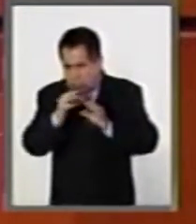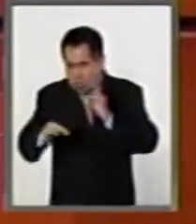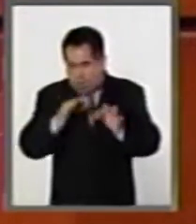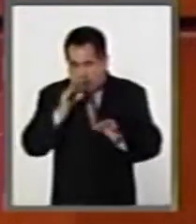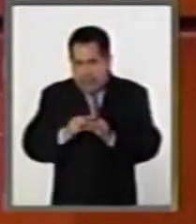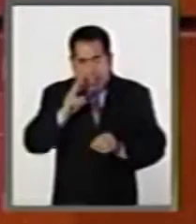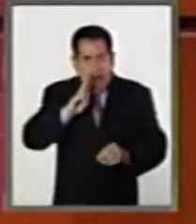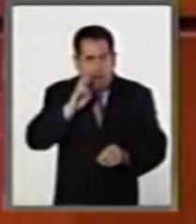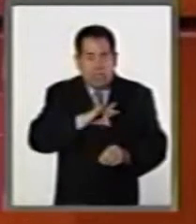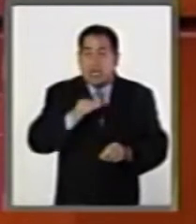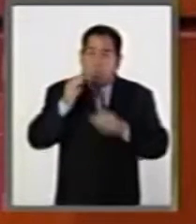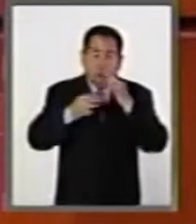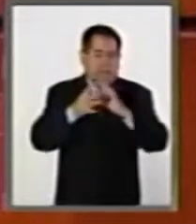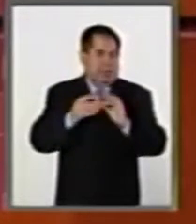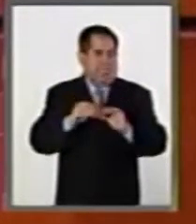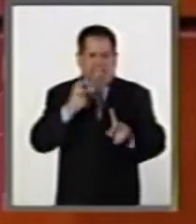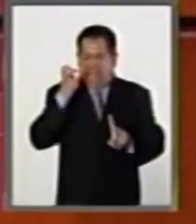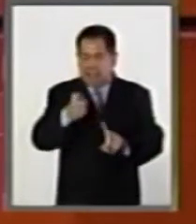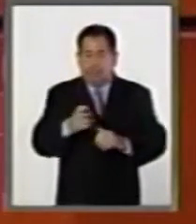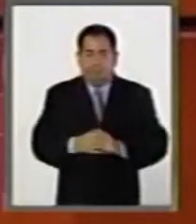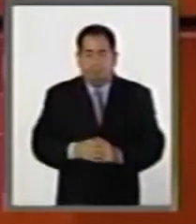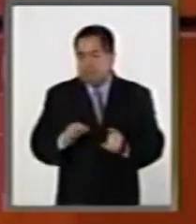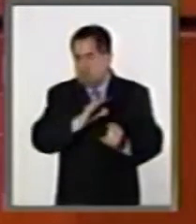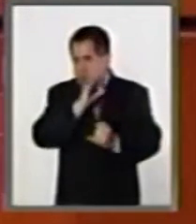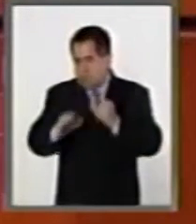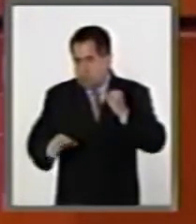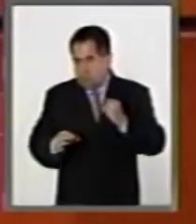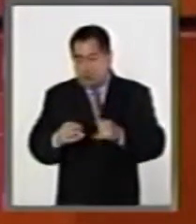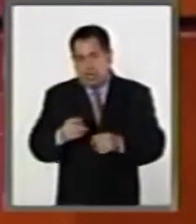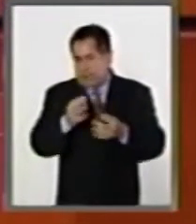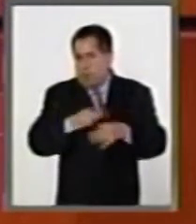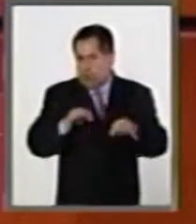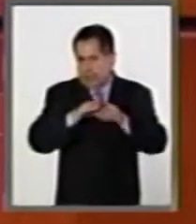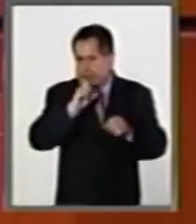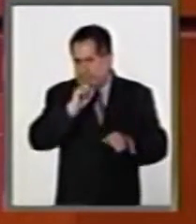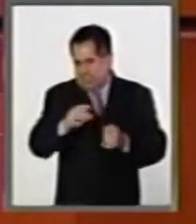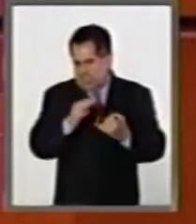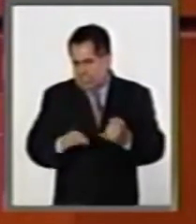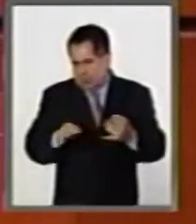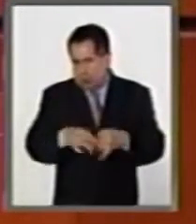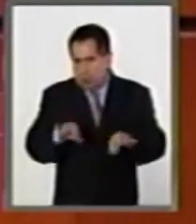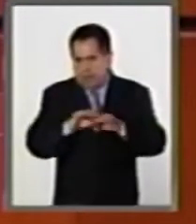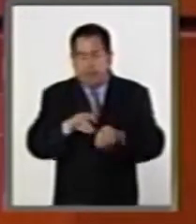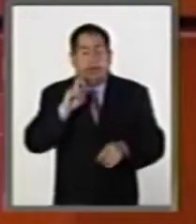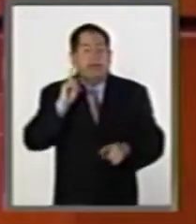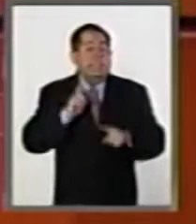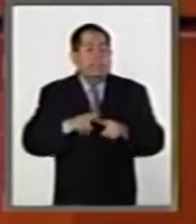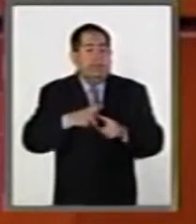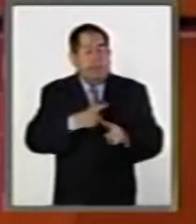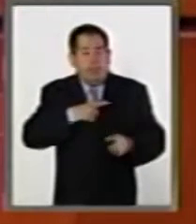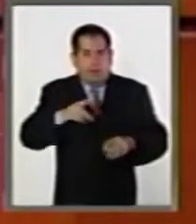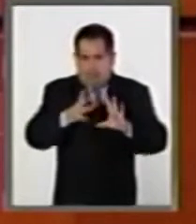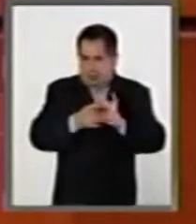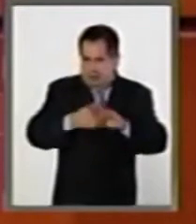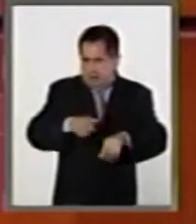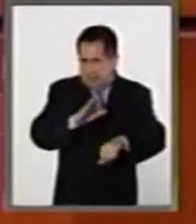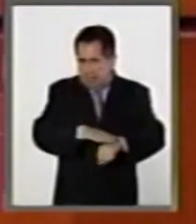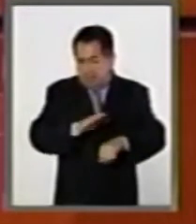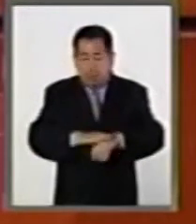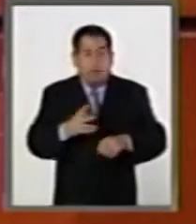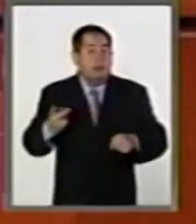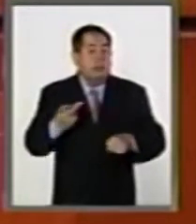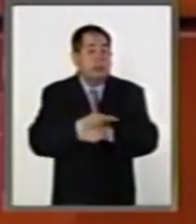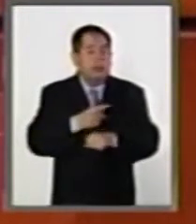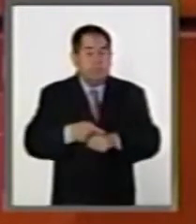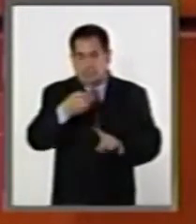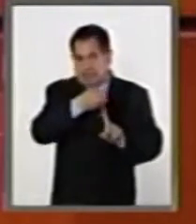inmediación y publicidad. Finalmente, y no por ello menos importante, es pertinente mencionar que se regula lo